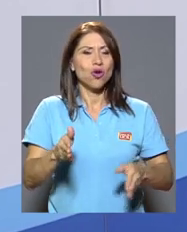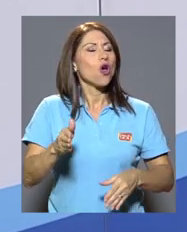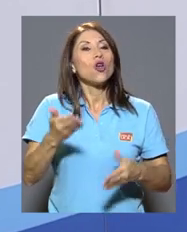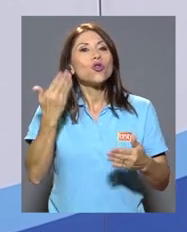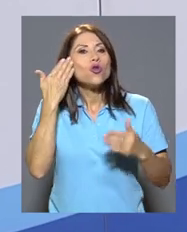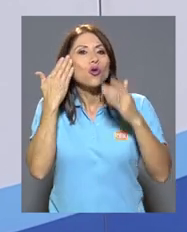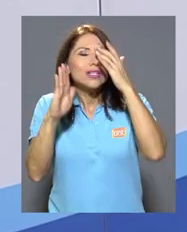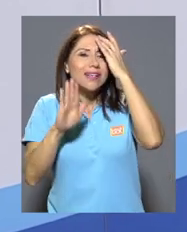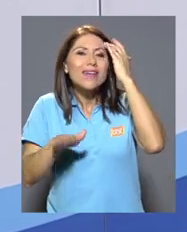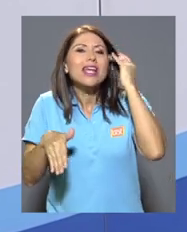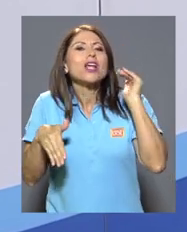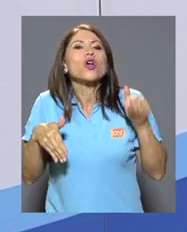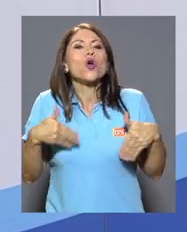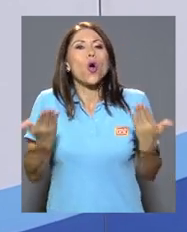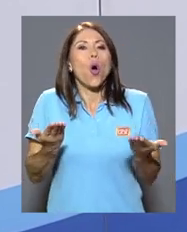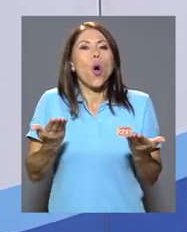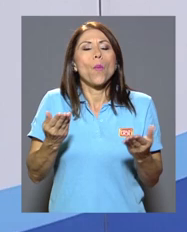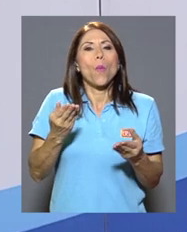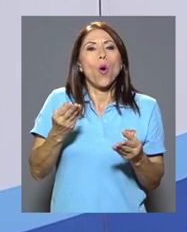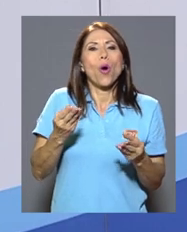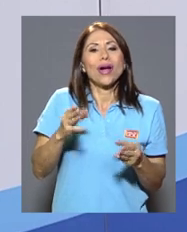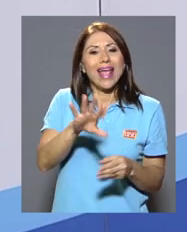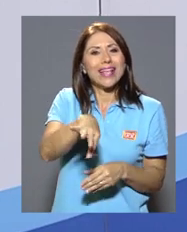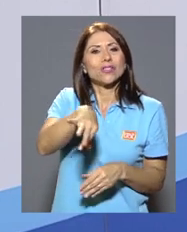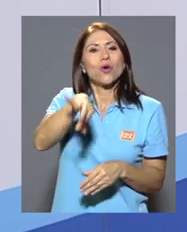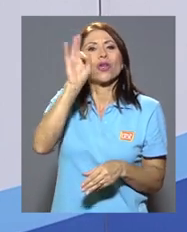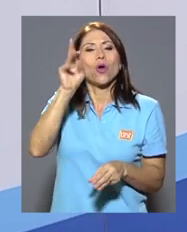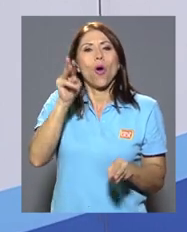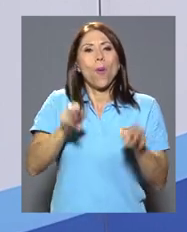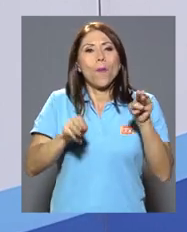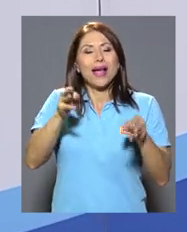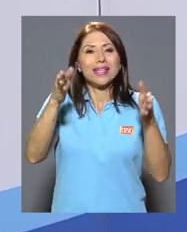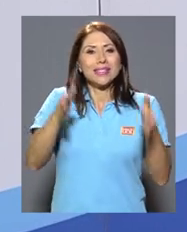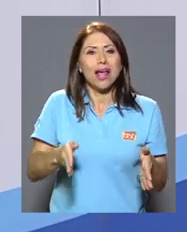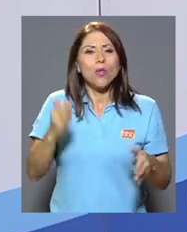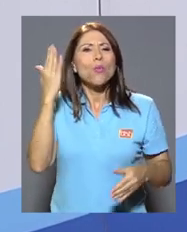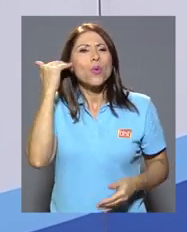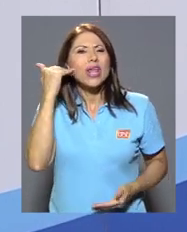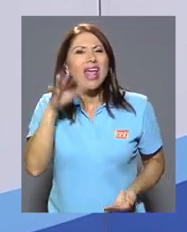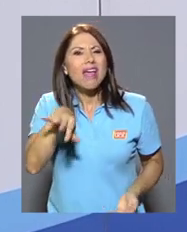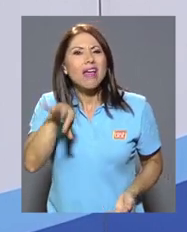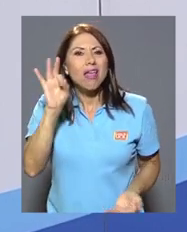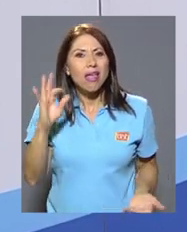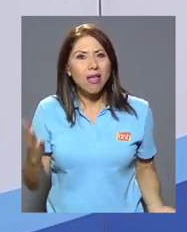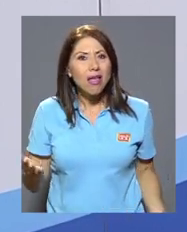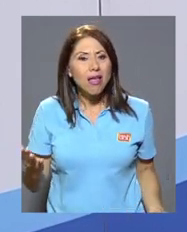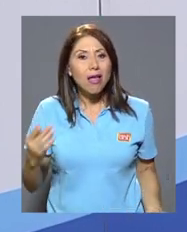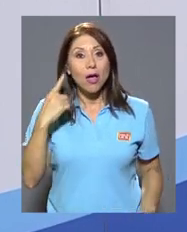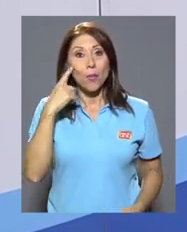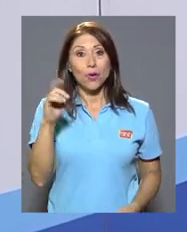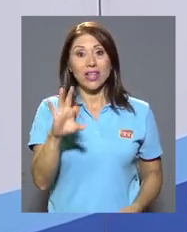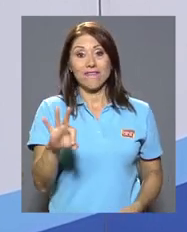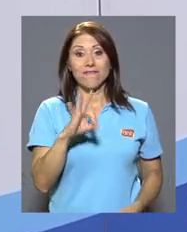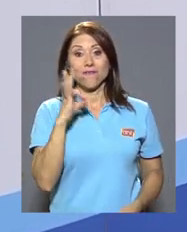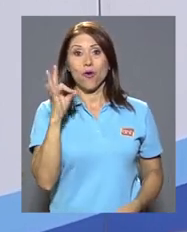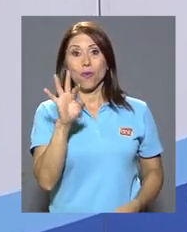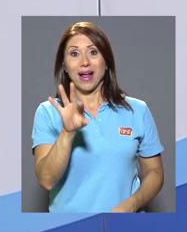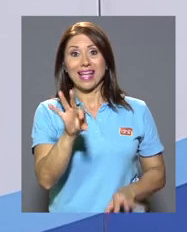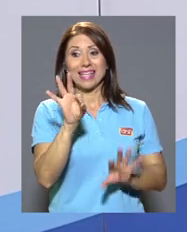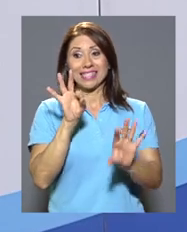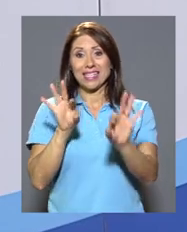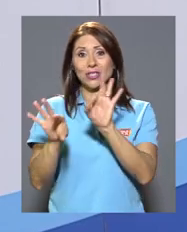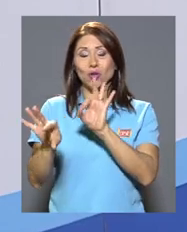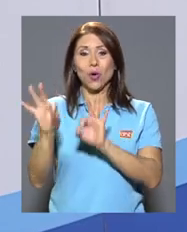magistrado o magistrada quedó electo porque quedó electo o electa ya que el mecanismo como decía antes es un mecanismo